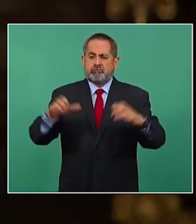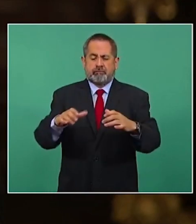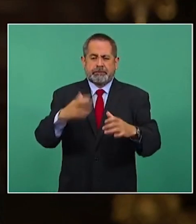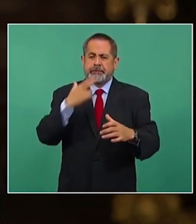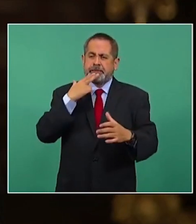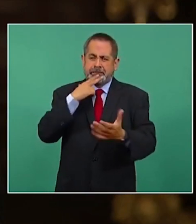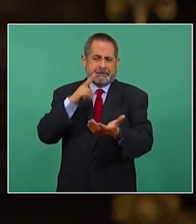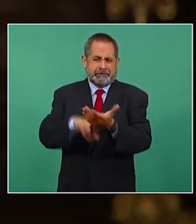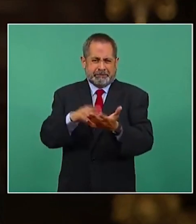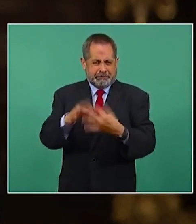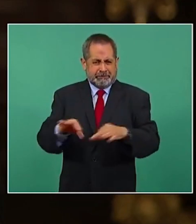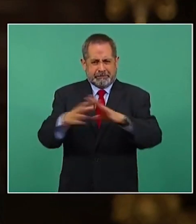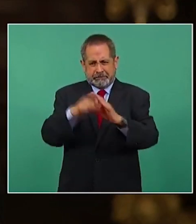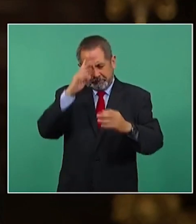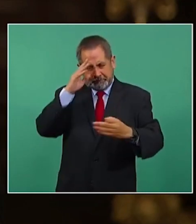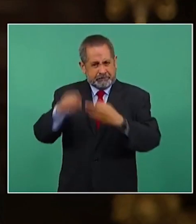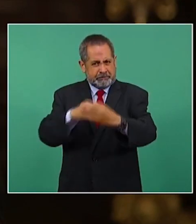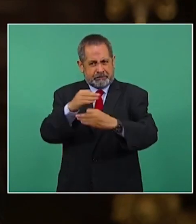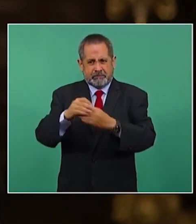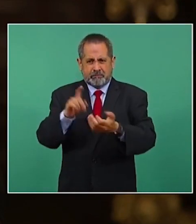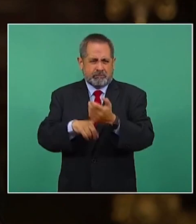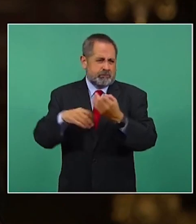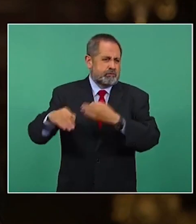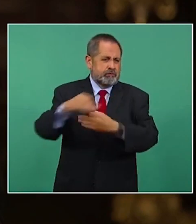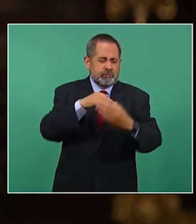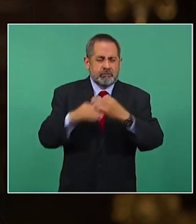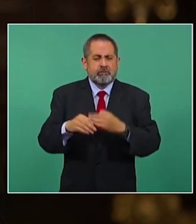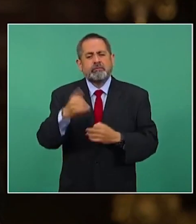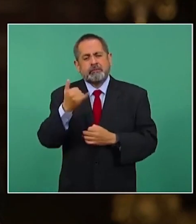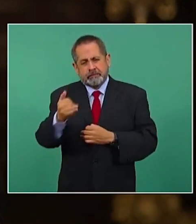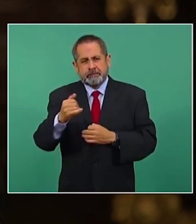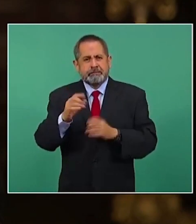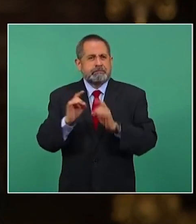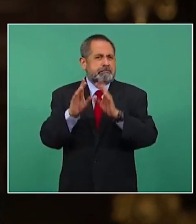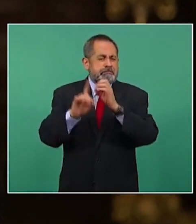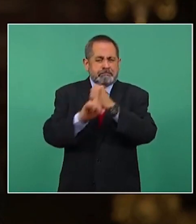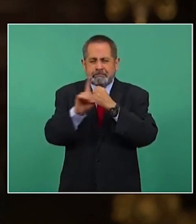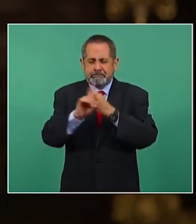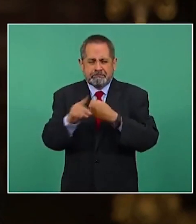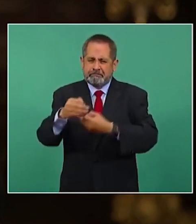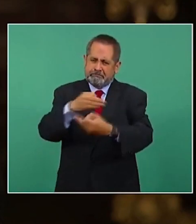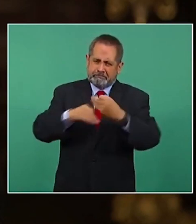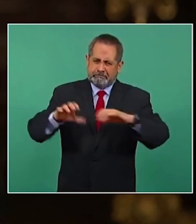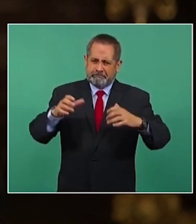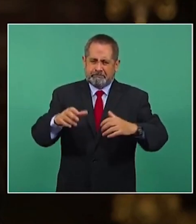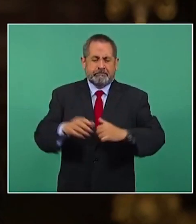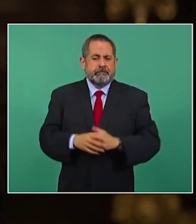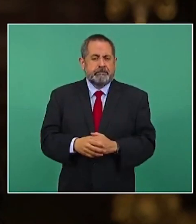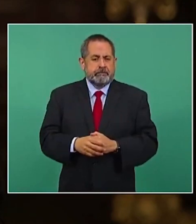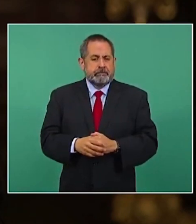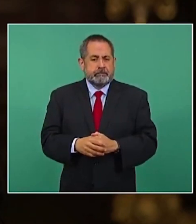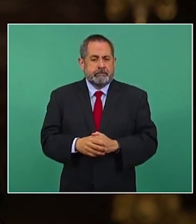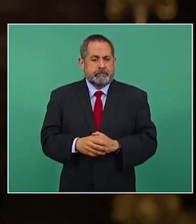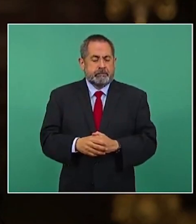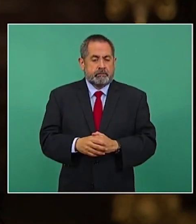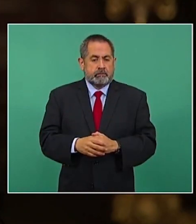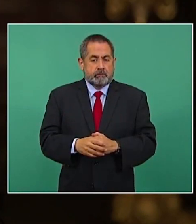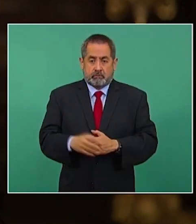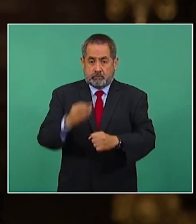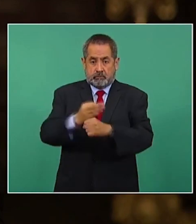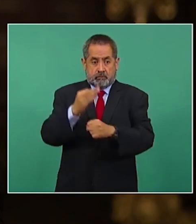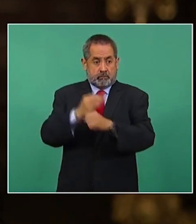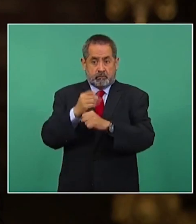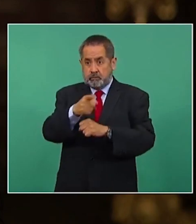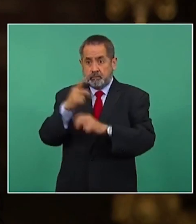a la misiva, pero también dejémosla de lado. El punto es que se hizo y se